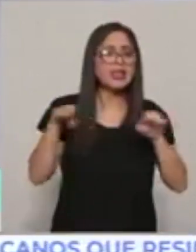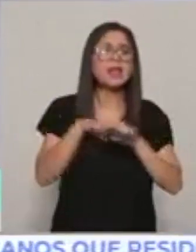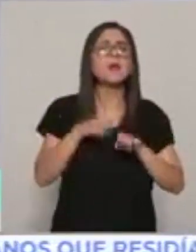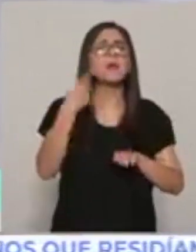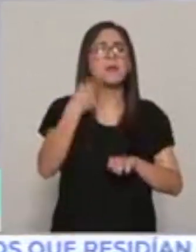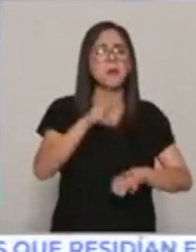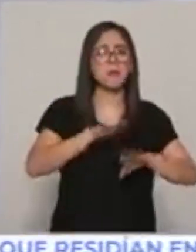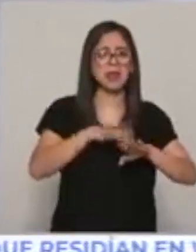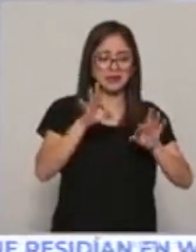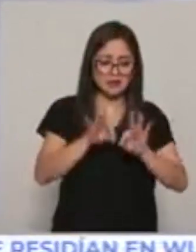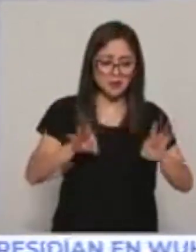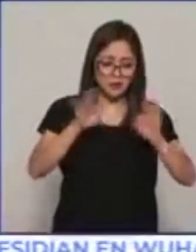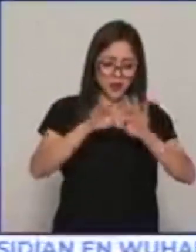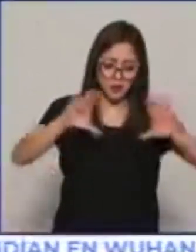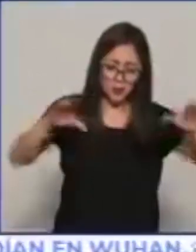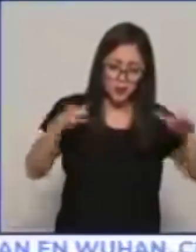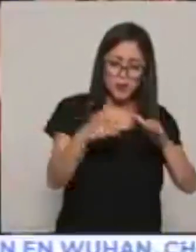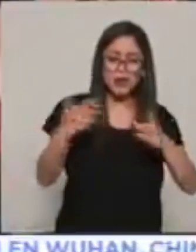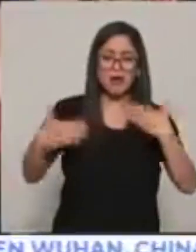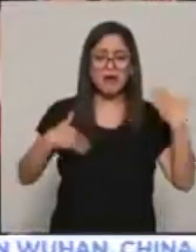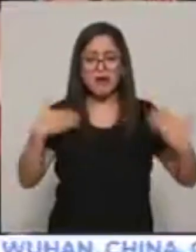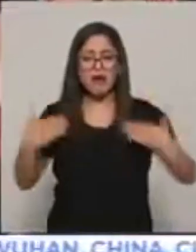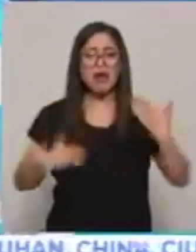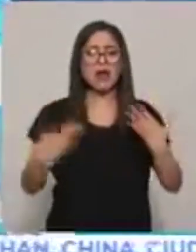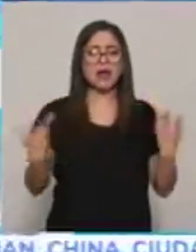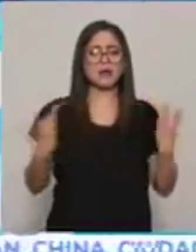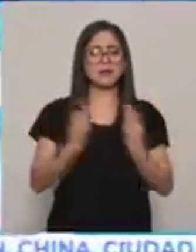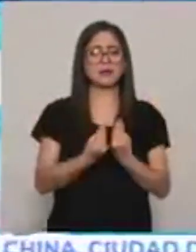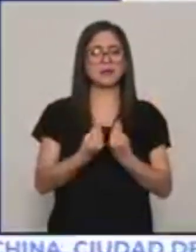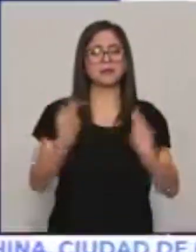la convivencia y pasarla bien.